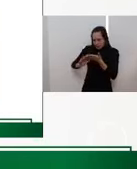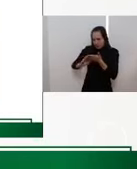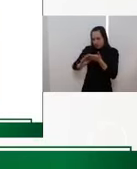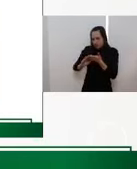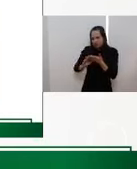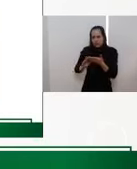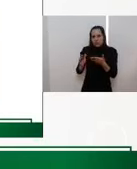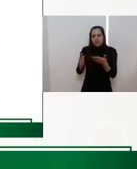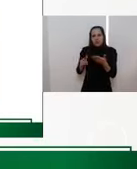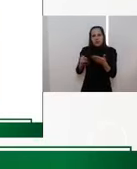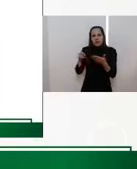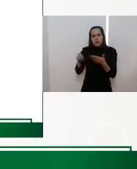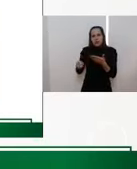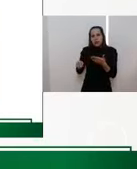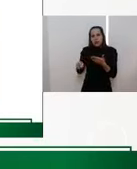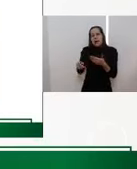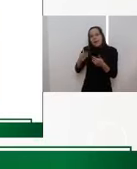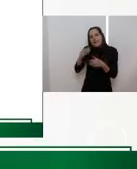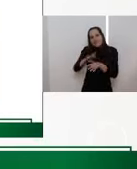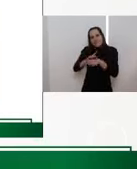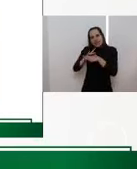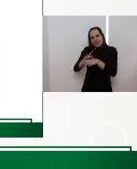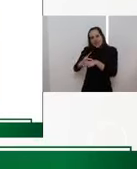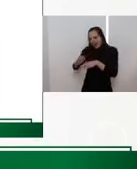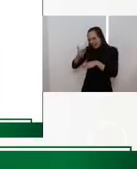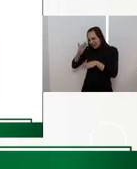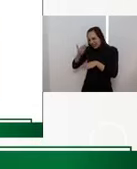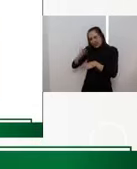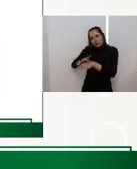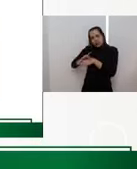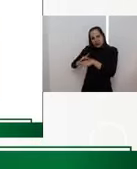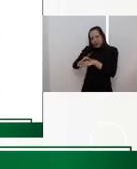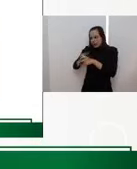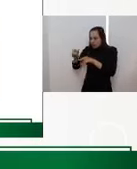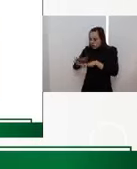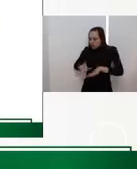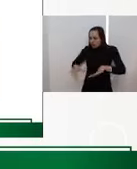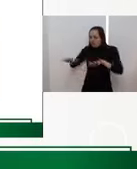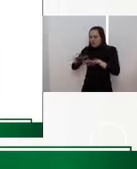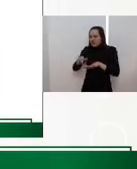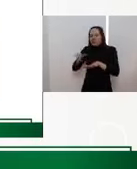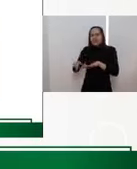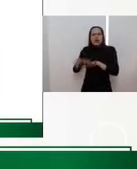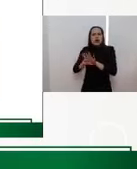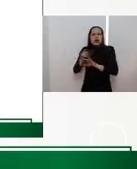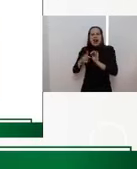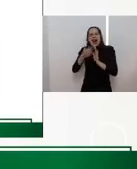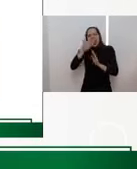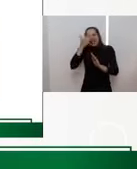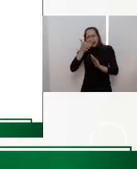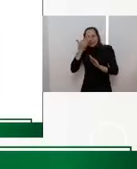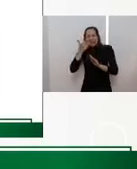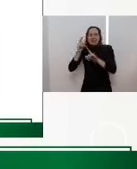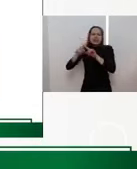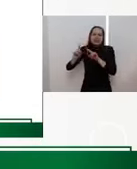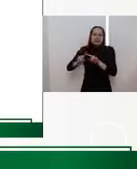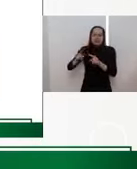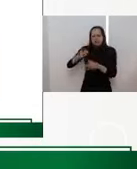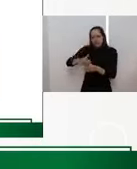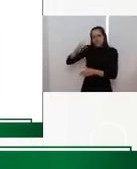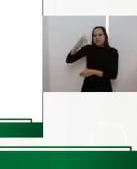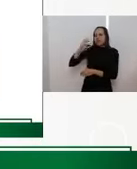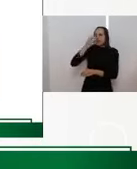fase de la central de gases medicinales que le provee al hospital todos los tipos de gases que requieren para sus